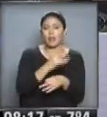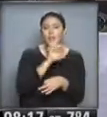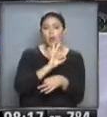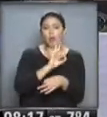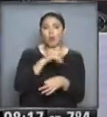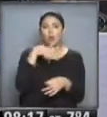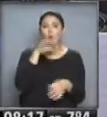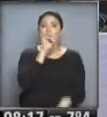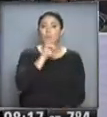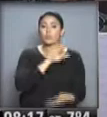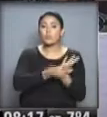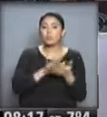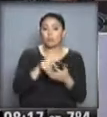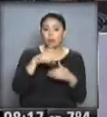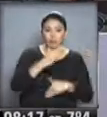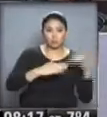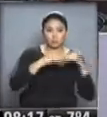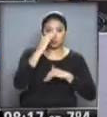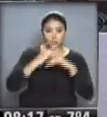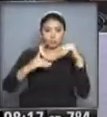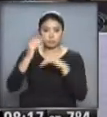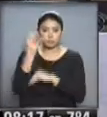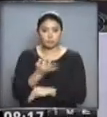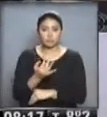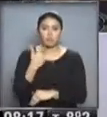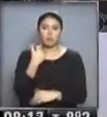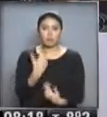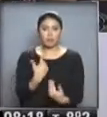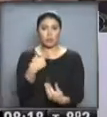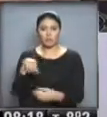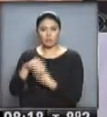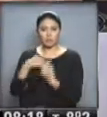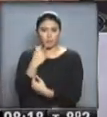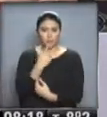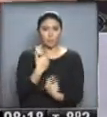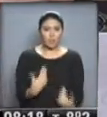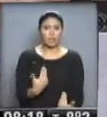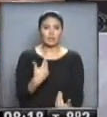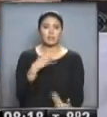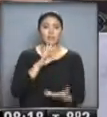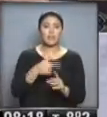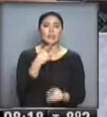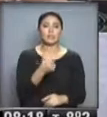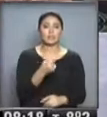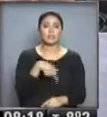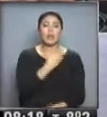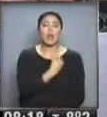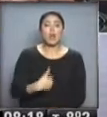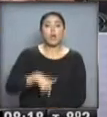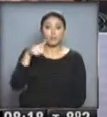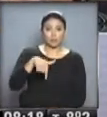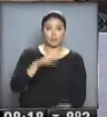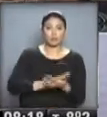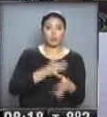las nuevas universidades que se han creado está en condiciones de decir qué acciones ha tenido este gobierno en